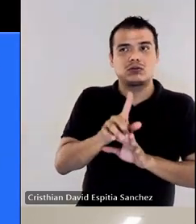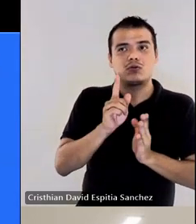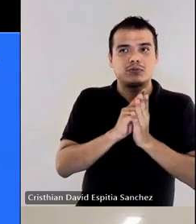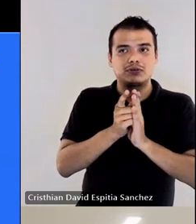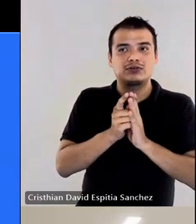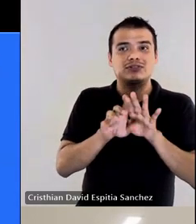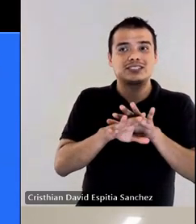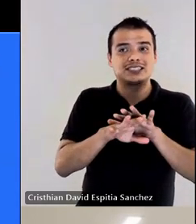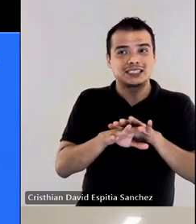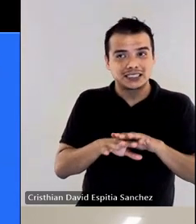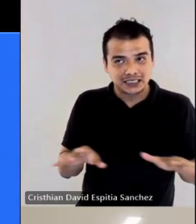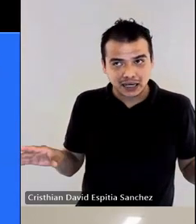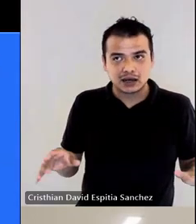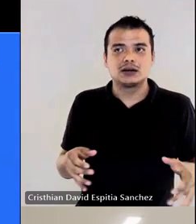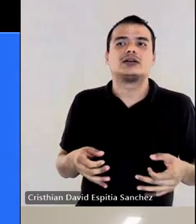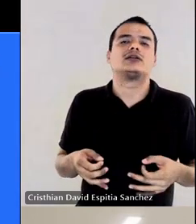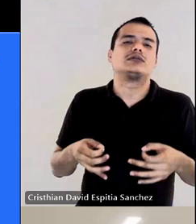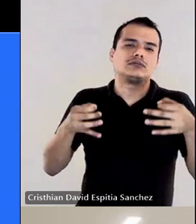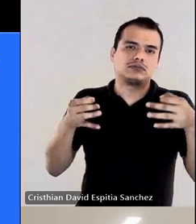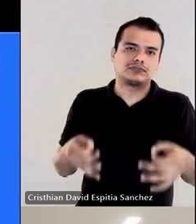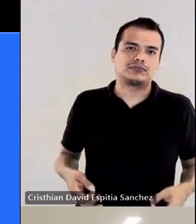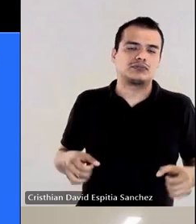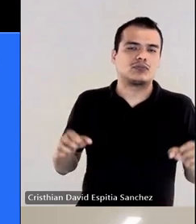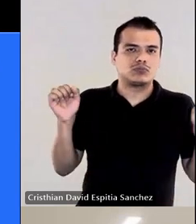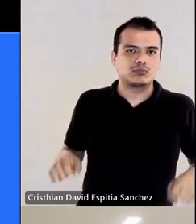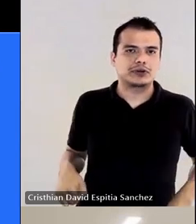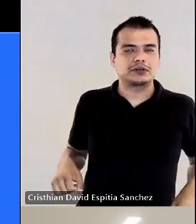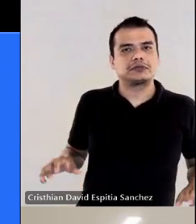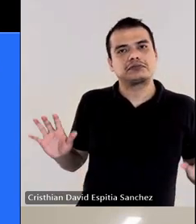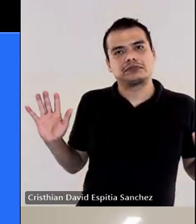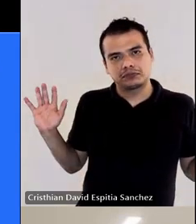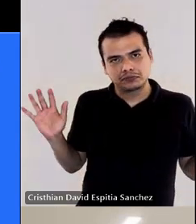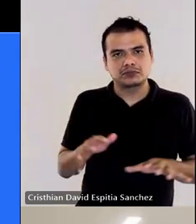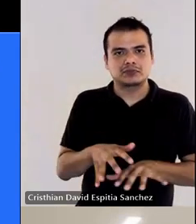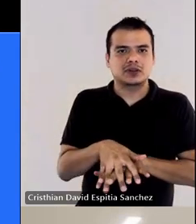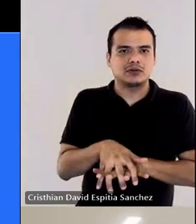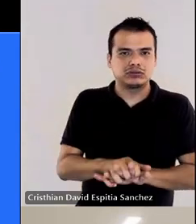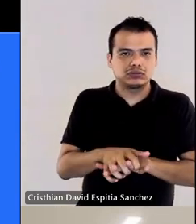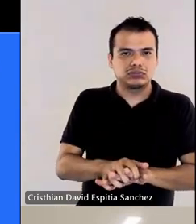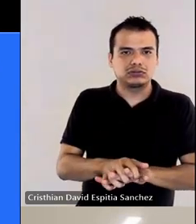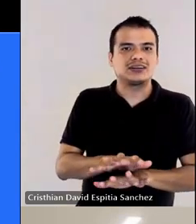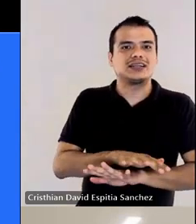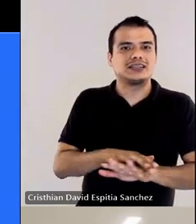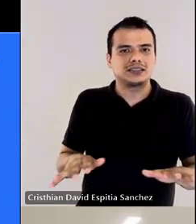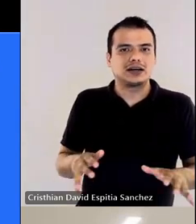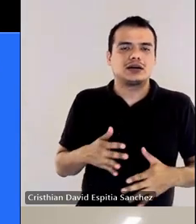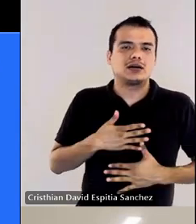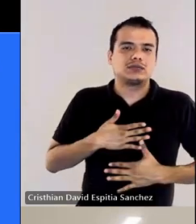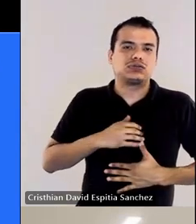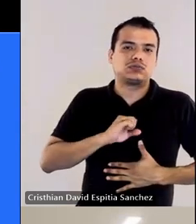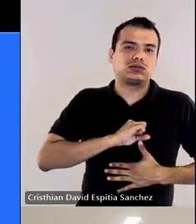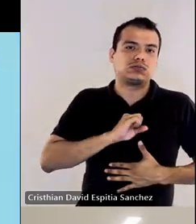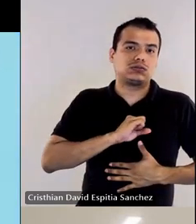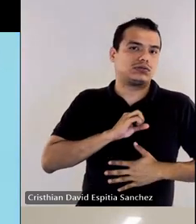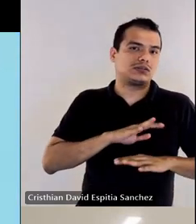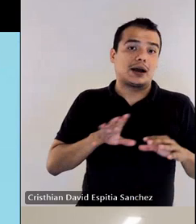sido exitosa y poder continuar o ya detener el proceso porque ya el paciente arrancó con una frecuencia cardíaca.